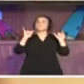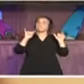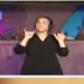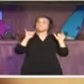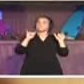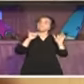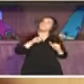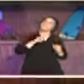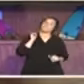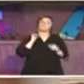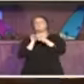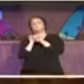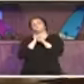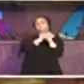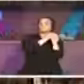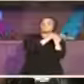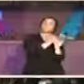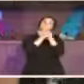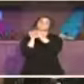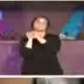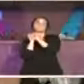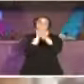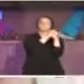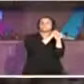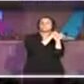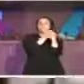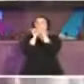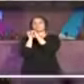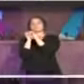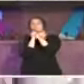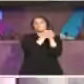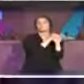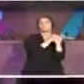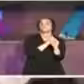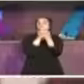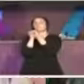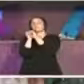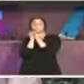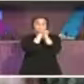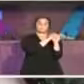Thank you.